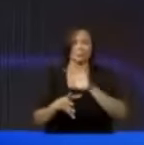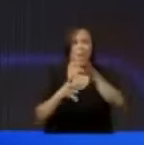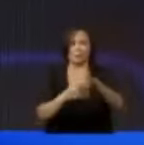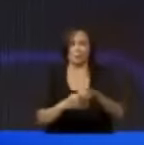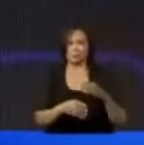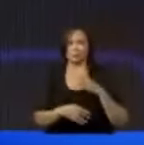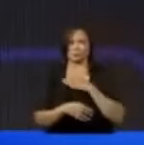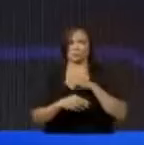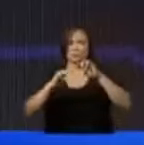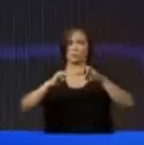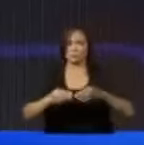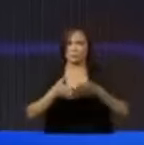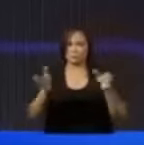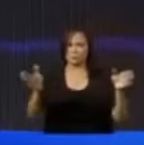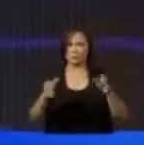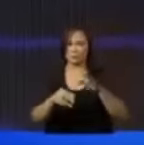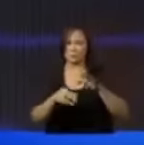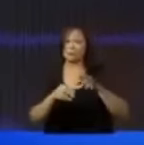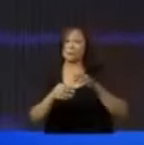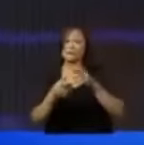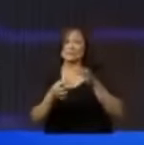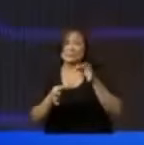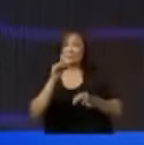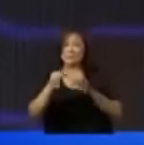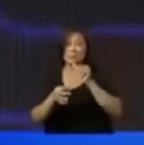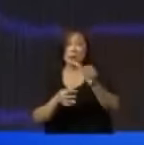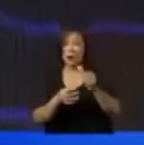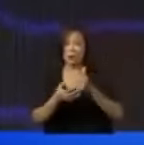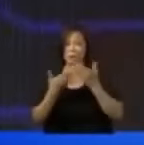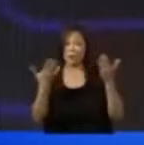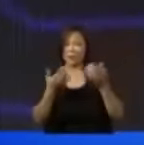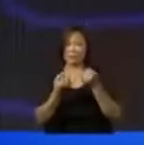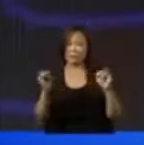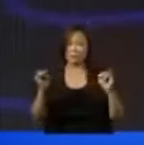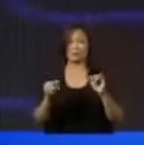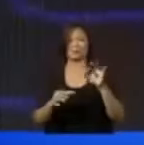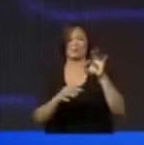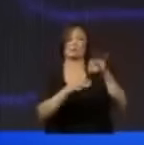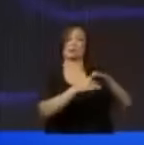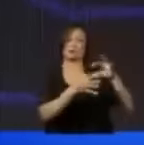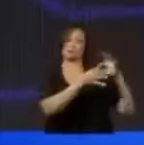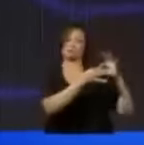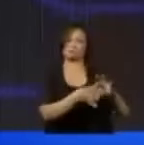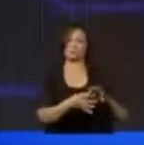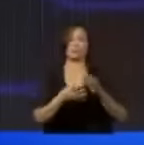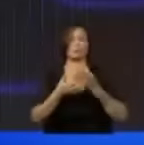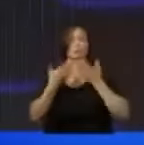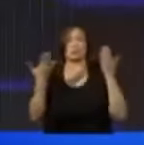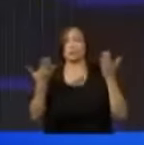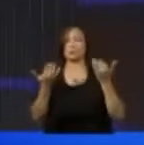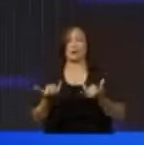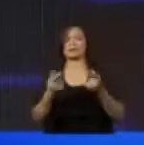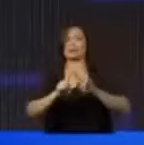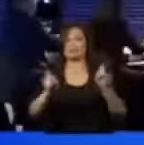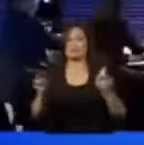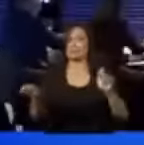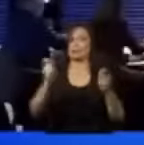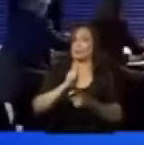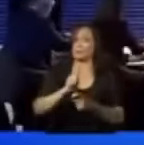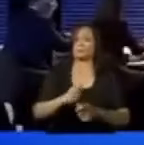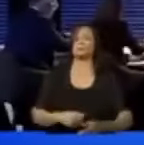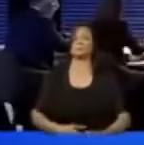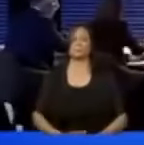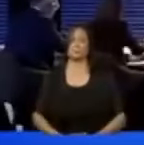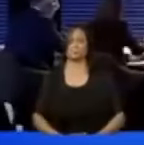el Consejo Nacional de la Magistratura. Si no fuese independiente, sería un voto adicional para el Poder Ejecutivo. Hoy día ya no es así.